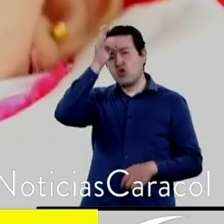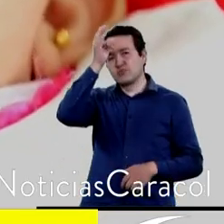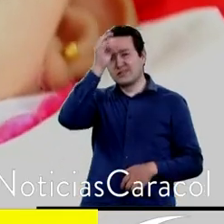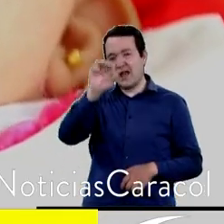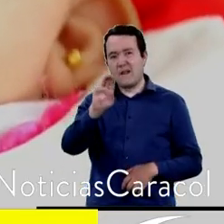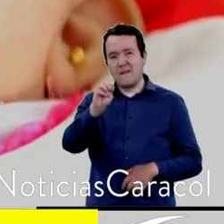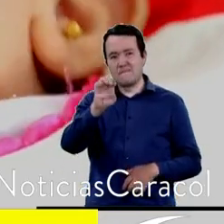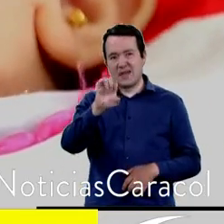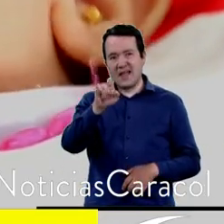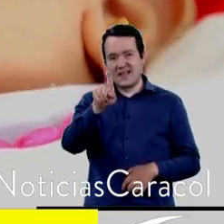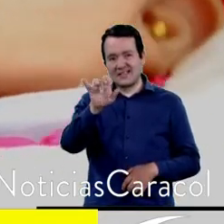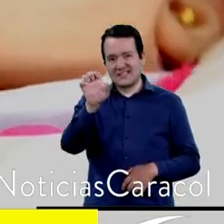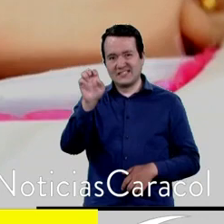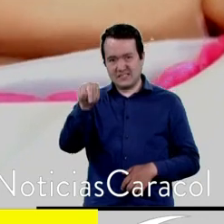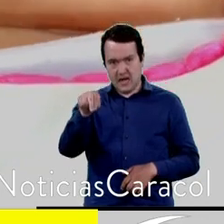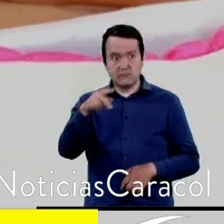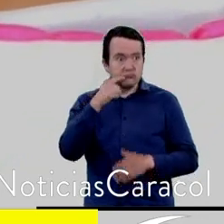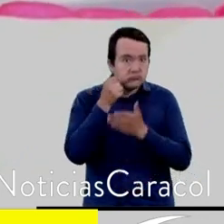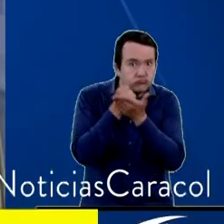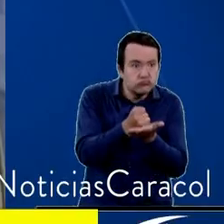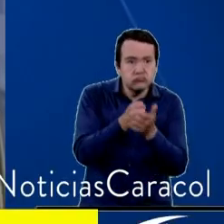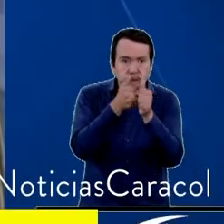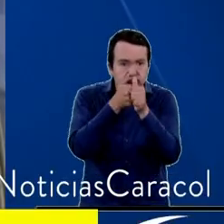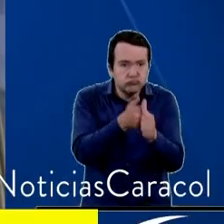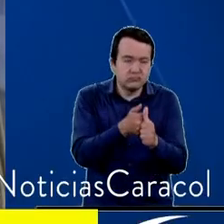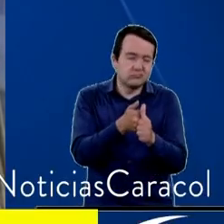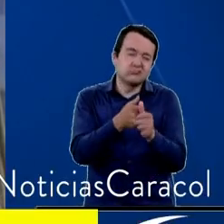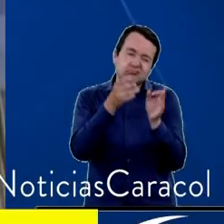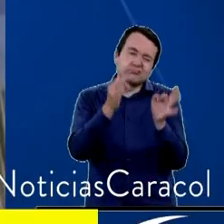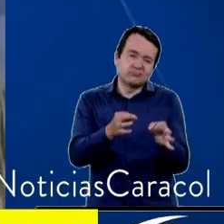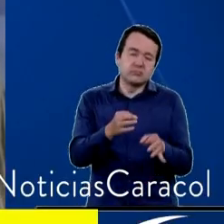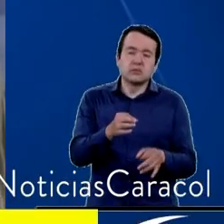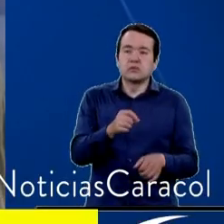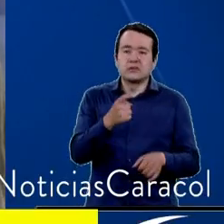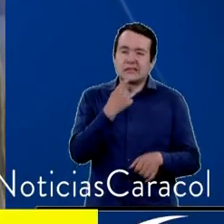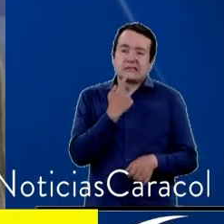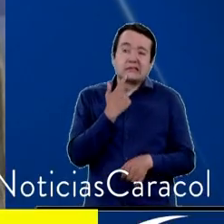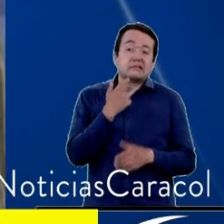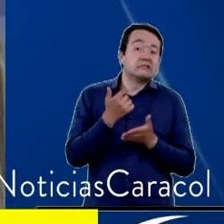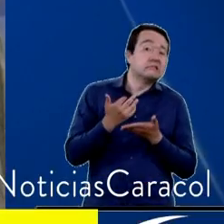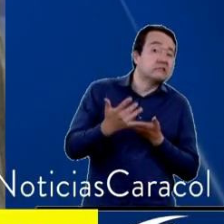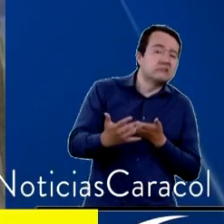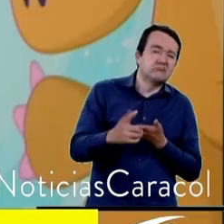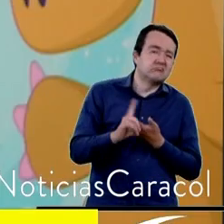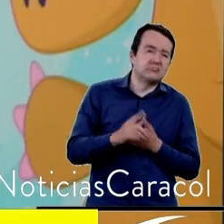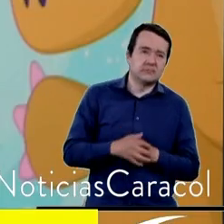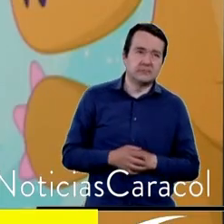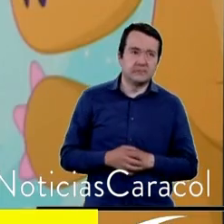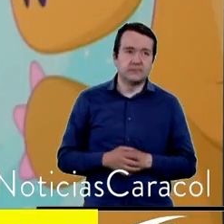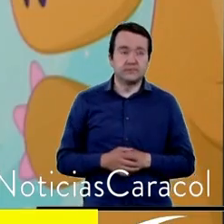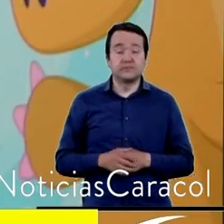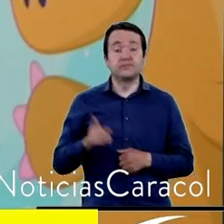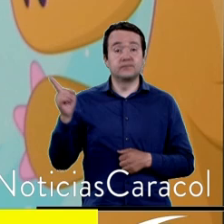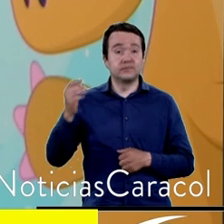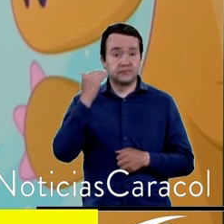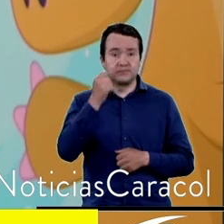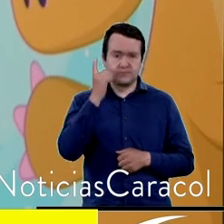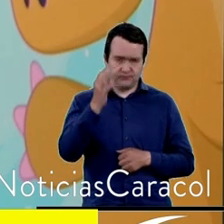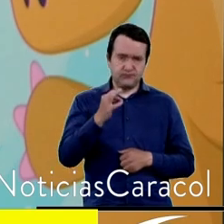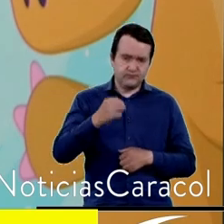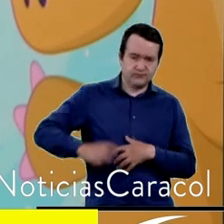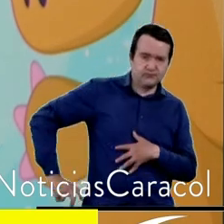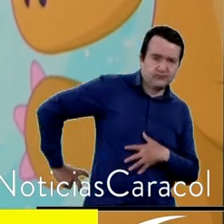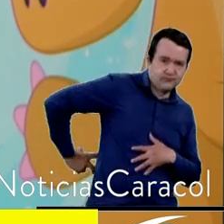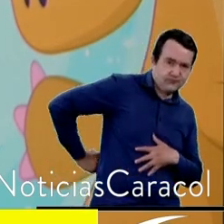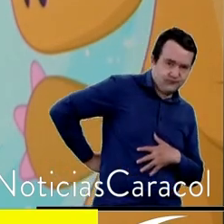al caso e intervenir, aun cuando el pronóstico no era el mejor. El defecto iba desde la parte lumbar hasta la